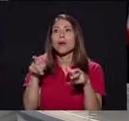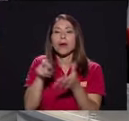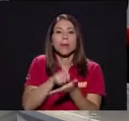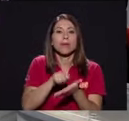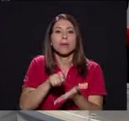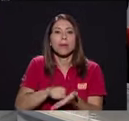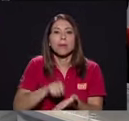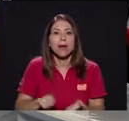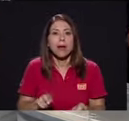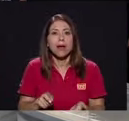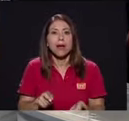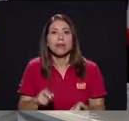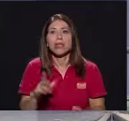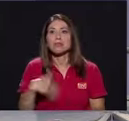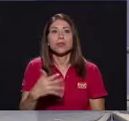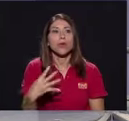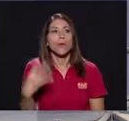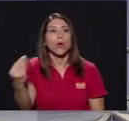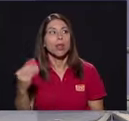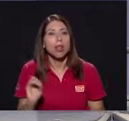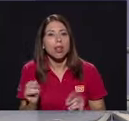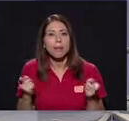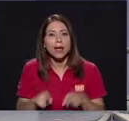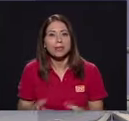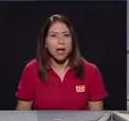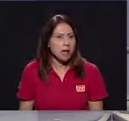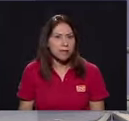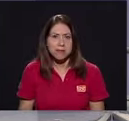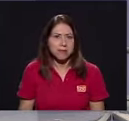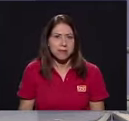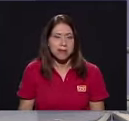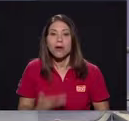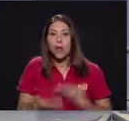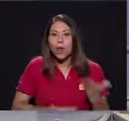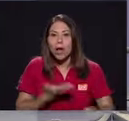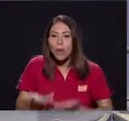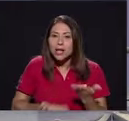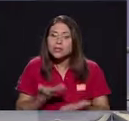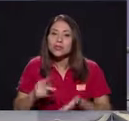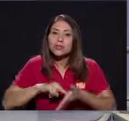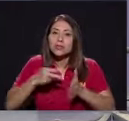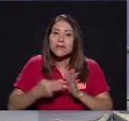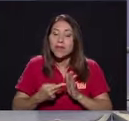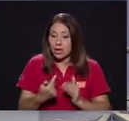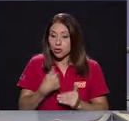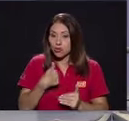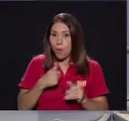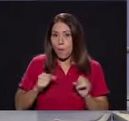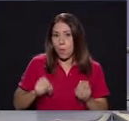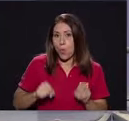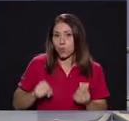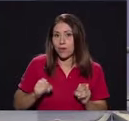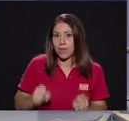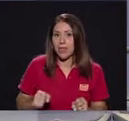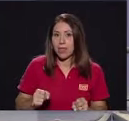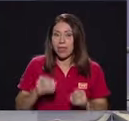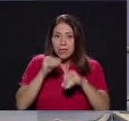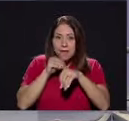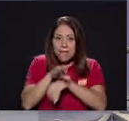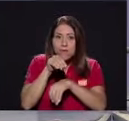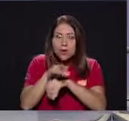menos, digamos, que se vea que participé, irme y no pasa nada más. Sí. Y que la colaboración se entienda como realmente esa posibilidad que yo tengo como ciudadano